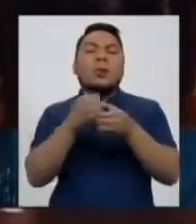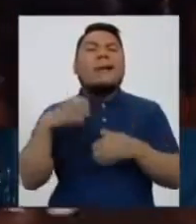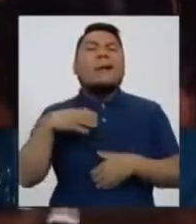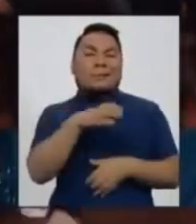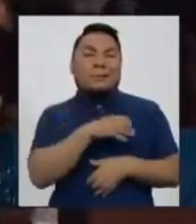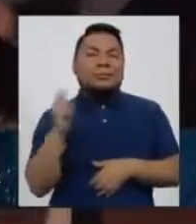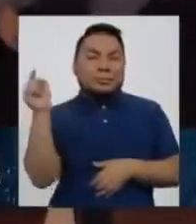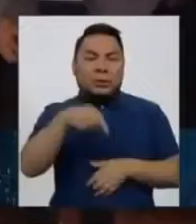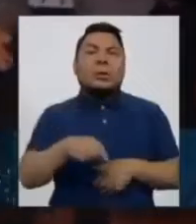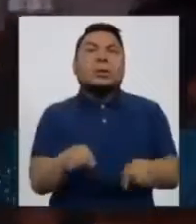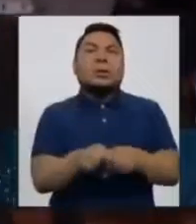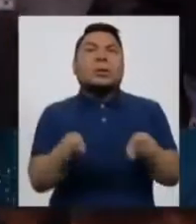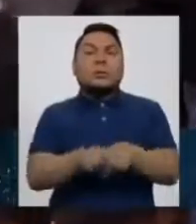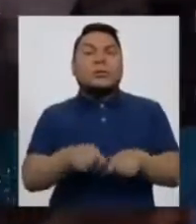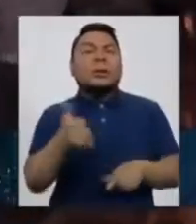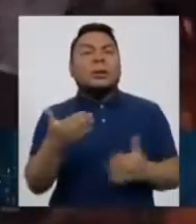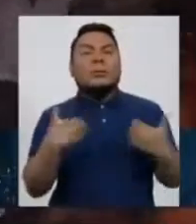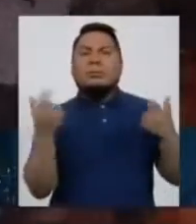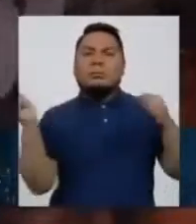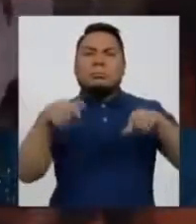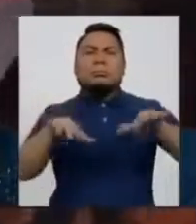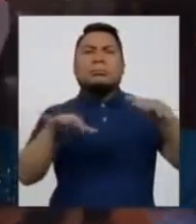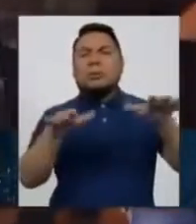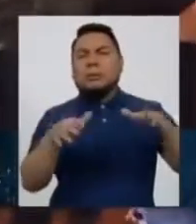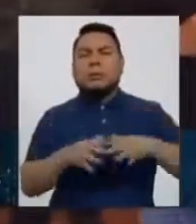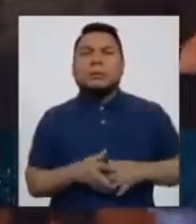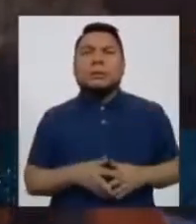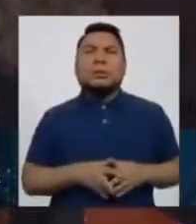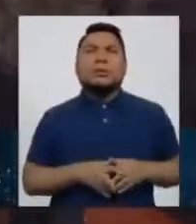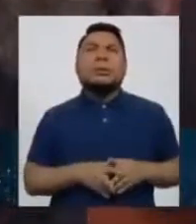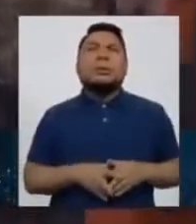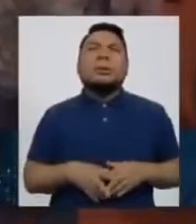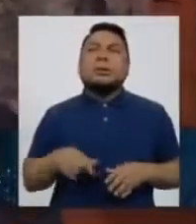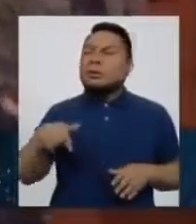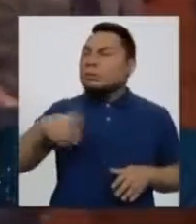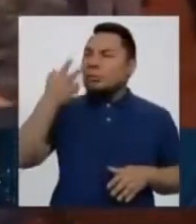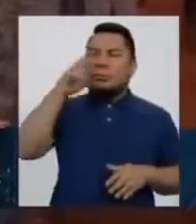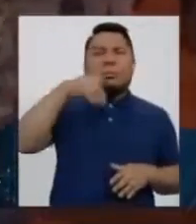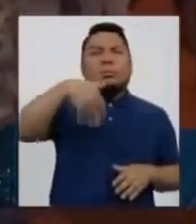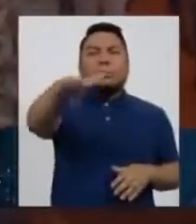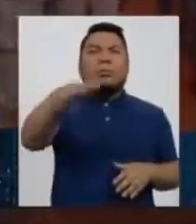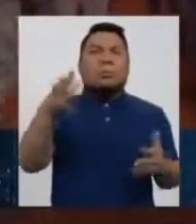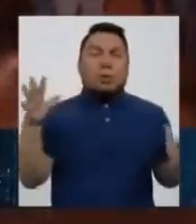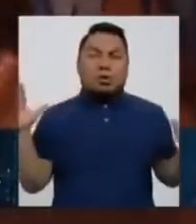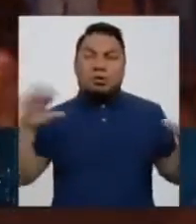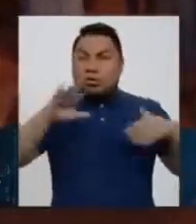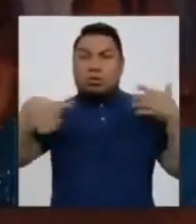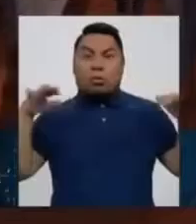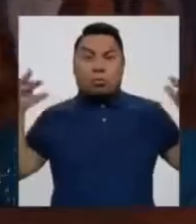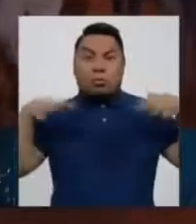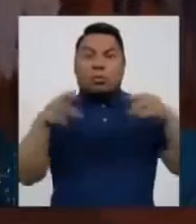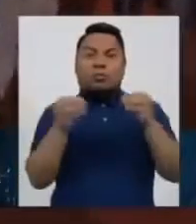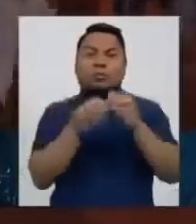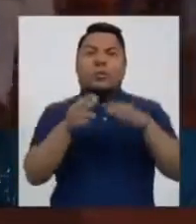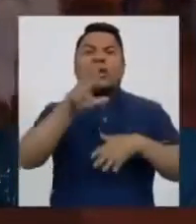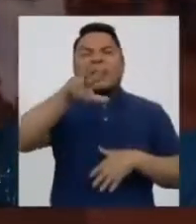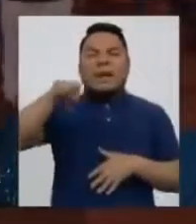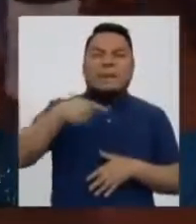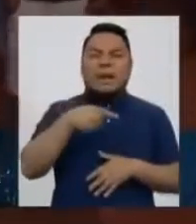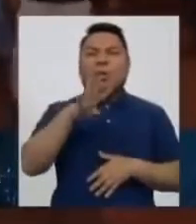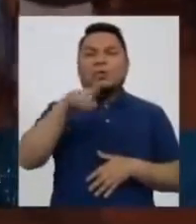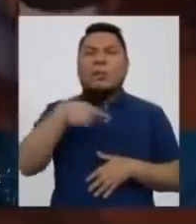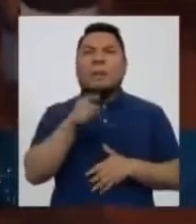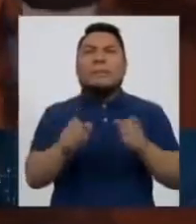Y en general habrían venido unas, de repente, 3.000, de repente 4.000 personas a la marcha de hoy. ¿Y cómo ves